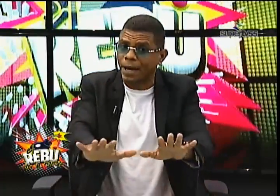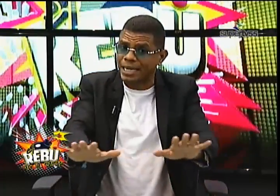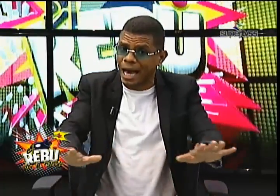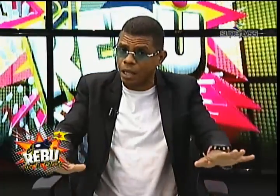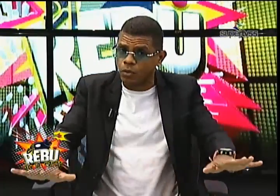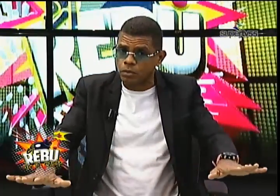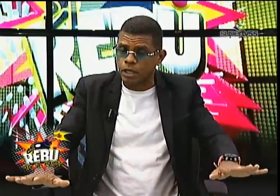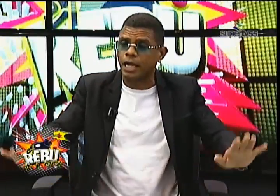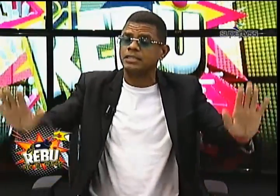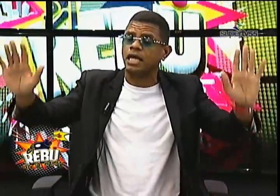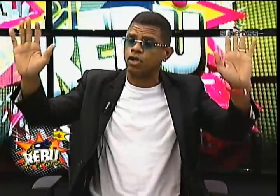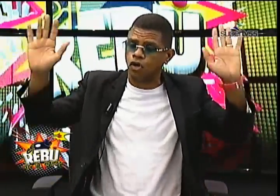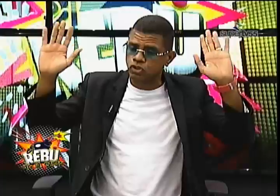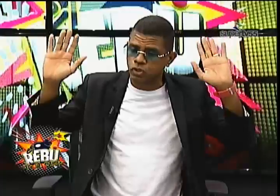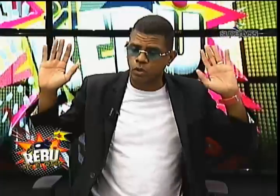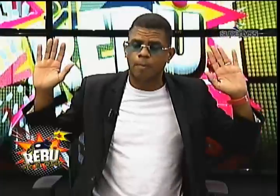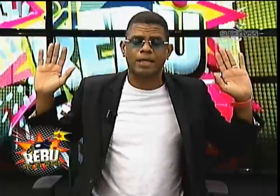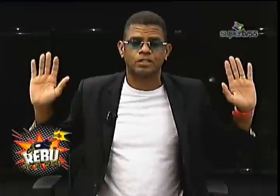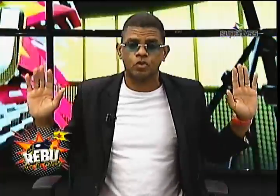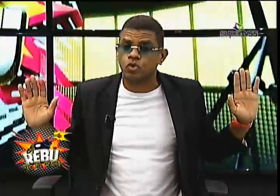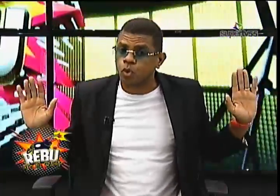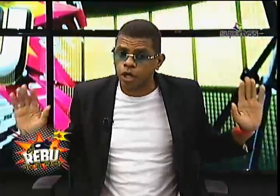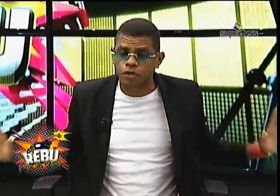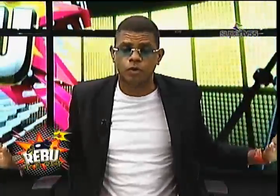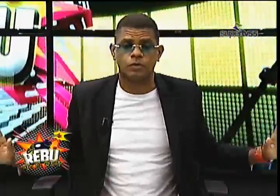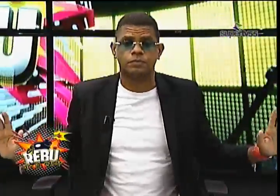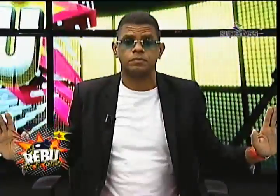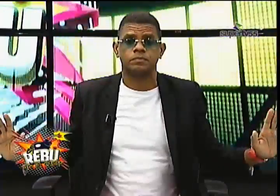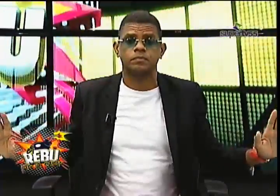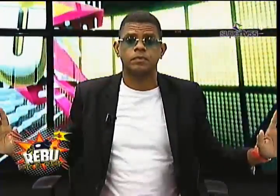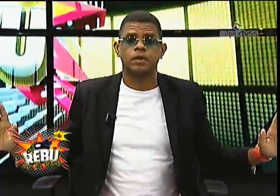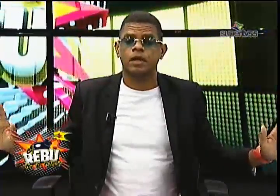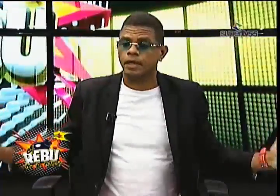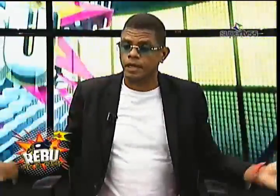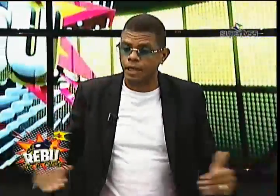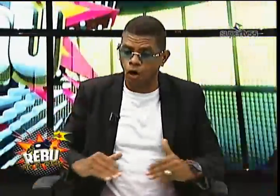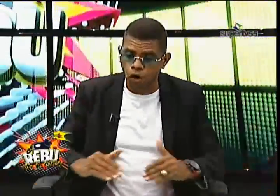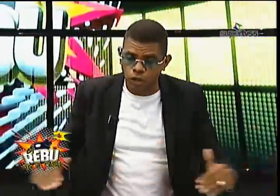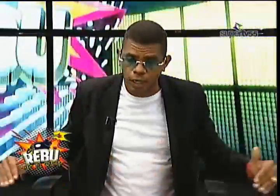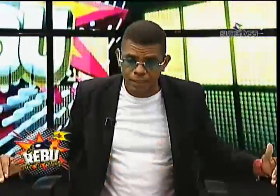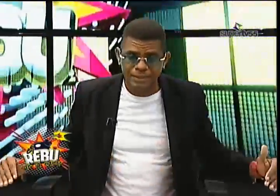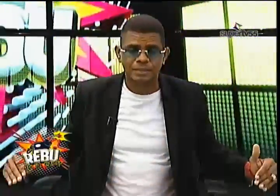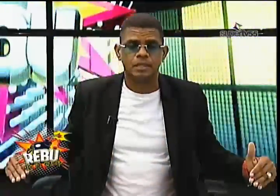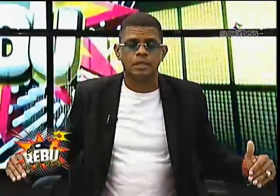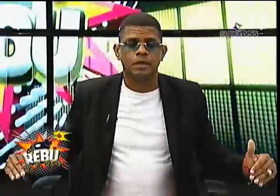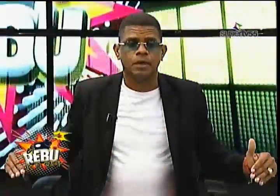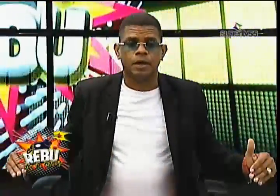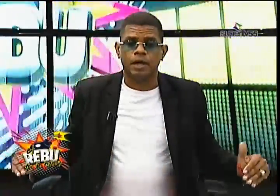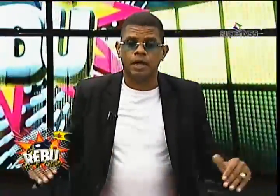hemos paliado, gracias a Dios que no ha aparecido un Trujillo que dé órdenes